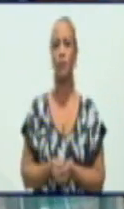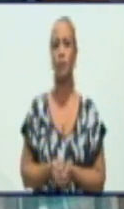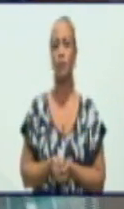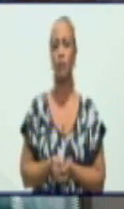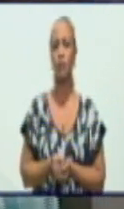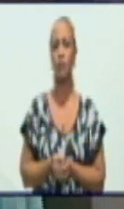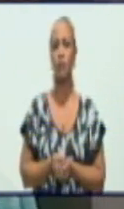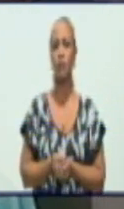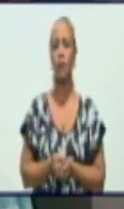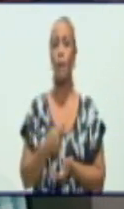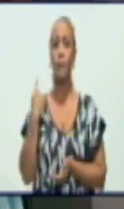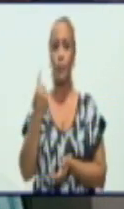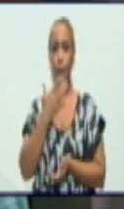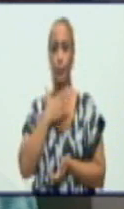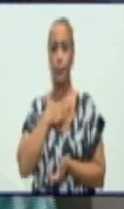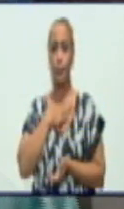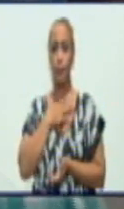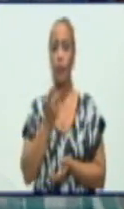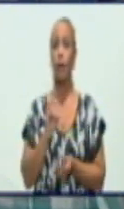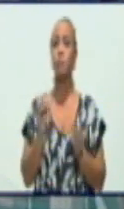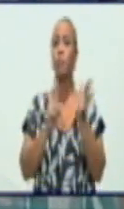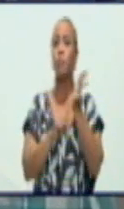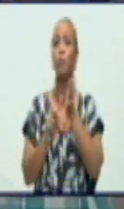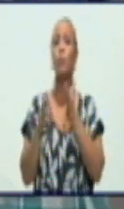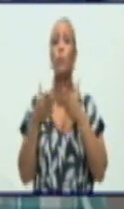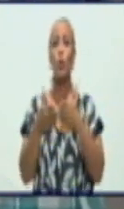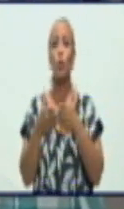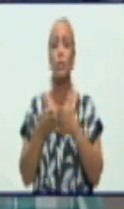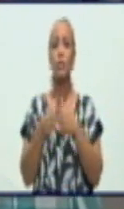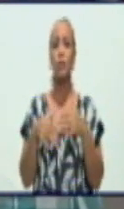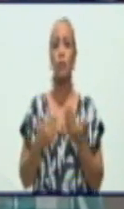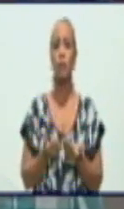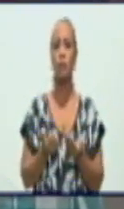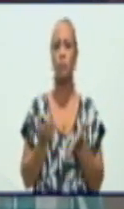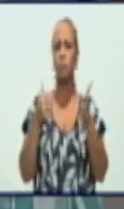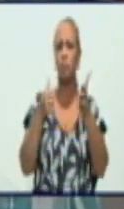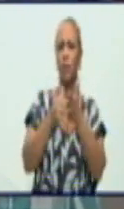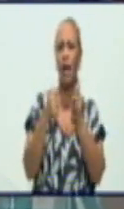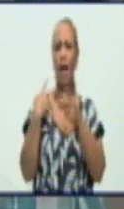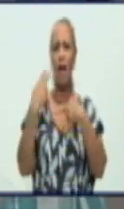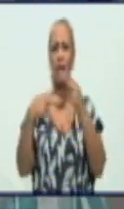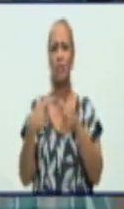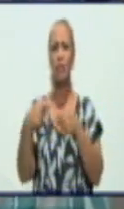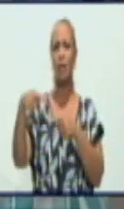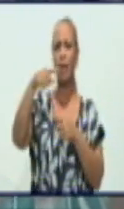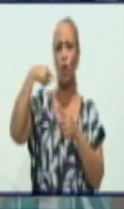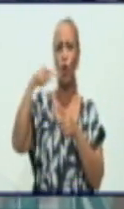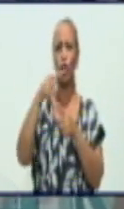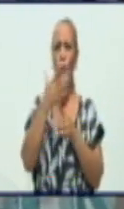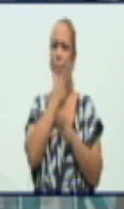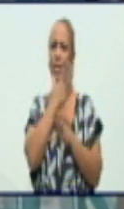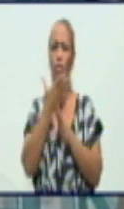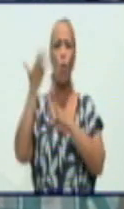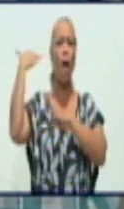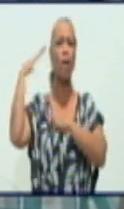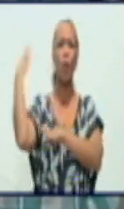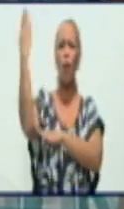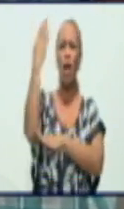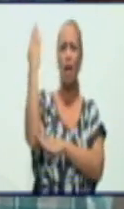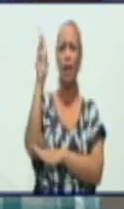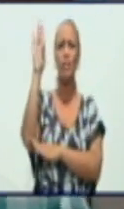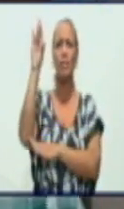prácticamente lo pega a la provincia prácticamente entre un recorrido muy parecido al de ni en el 2005 no